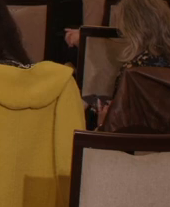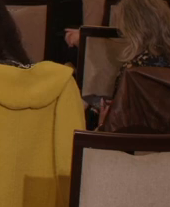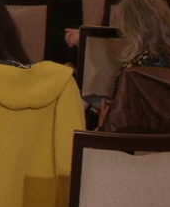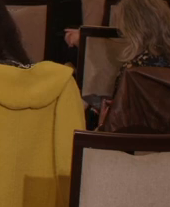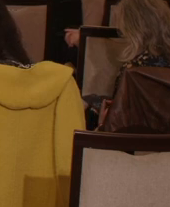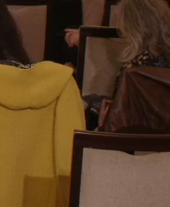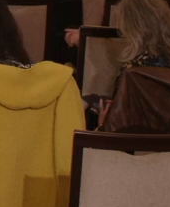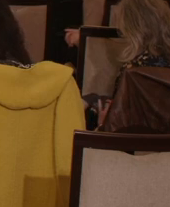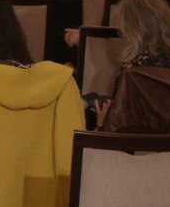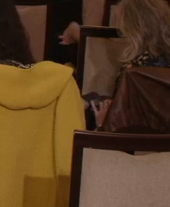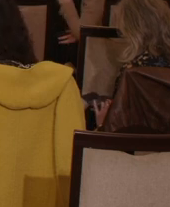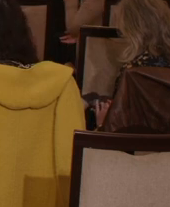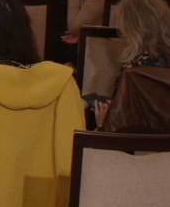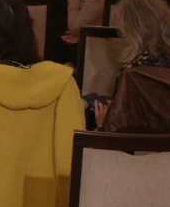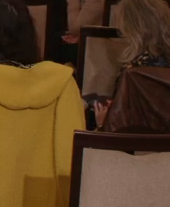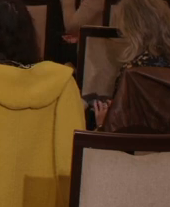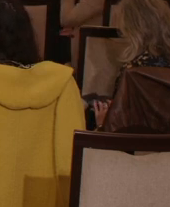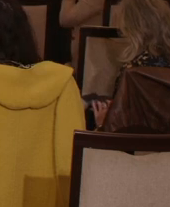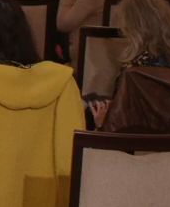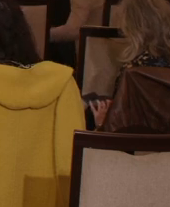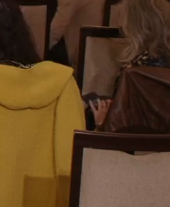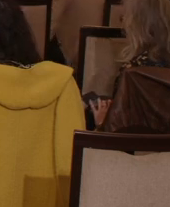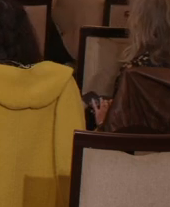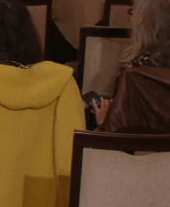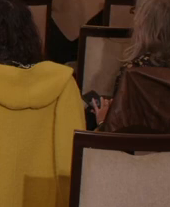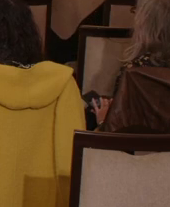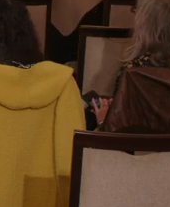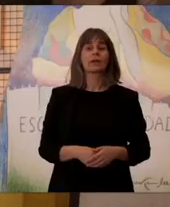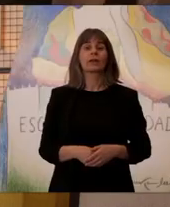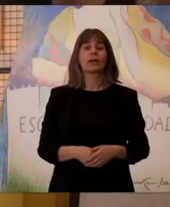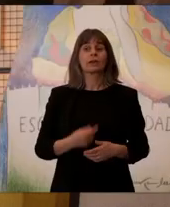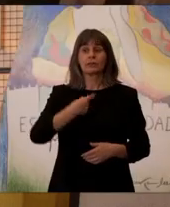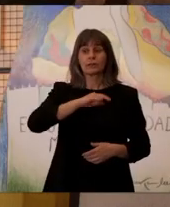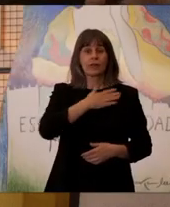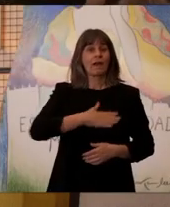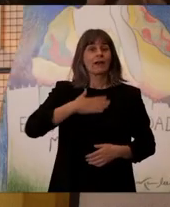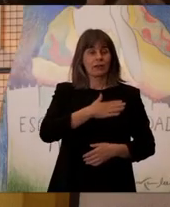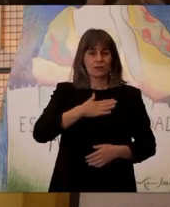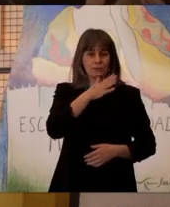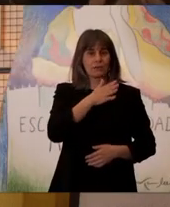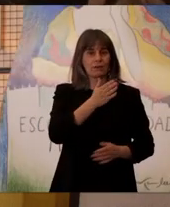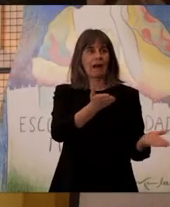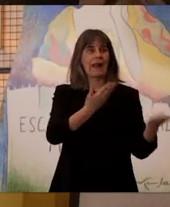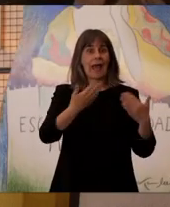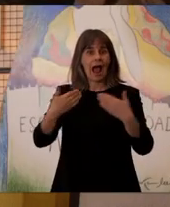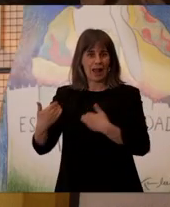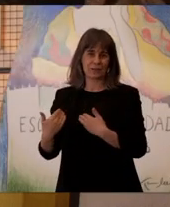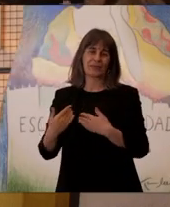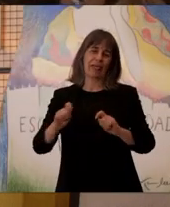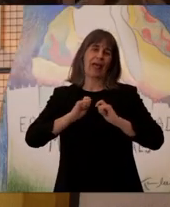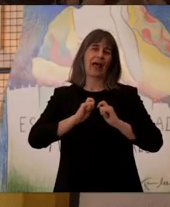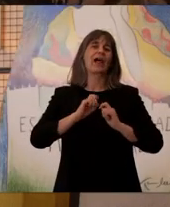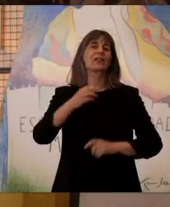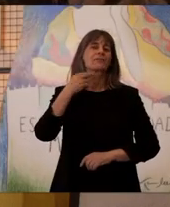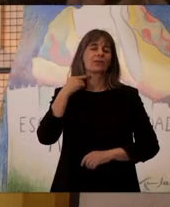qué tal Muy buenas tardes bendidas vendidos de nuevo estamos aquí encantadas que os hagasayos de la diputación de